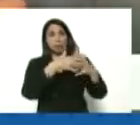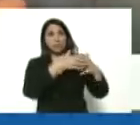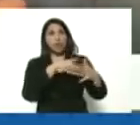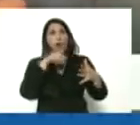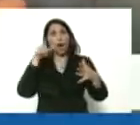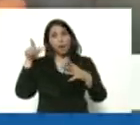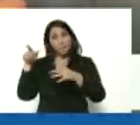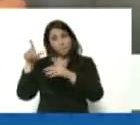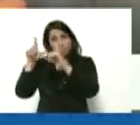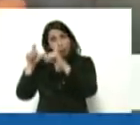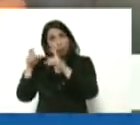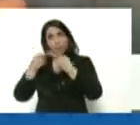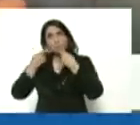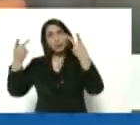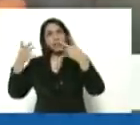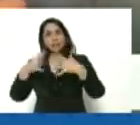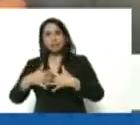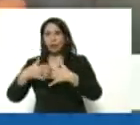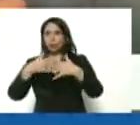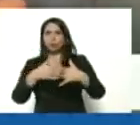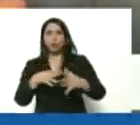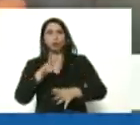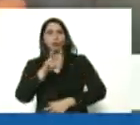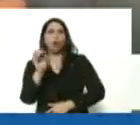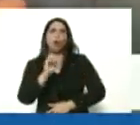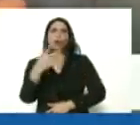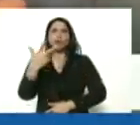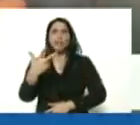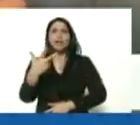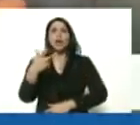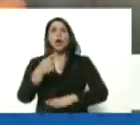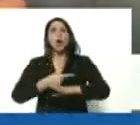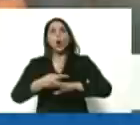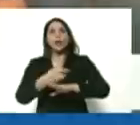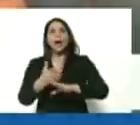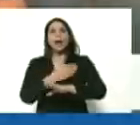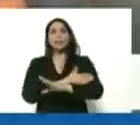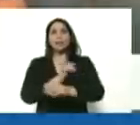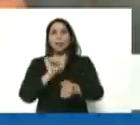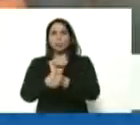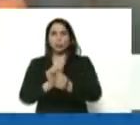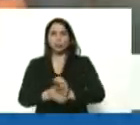Estados Unidos unas dos o tres horas antes de su captura.